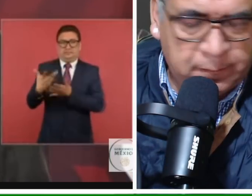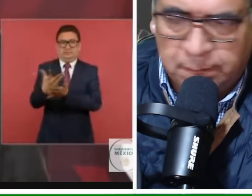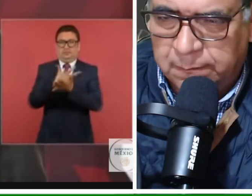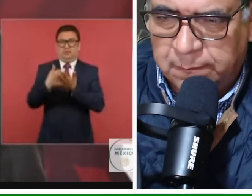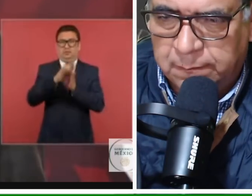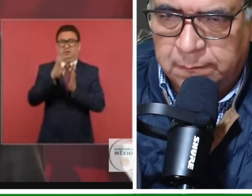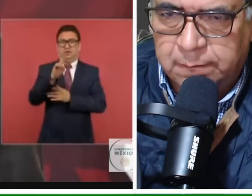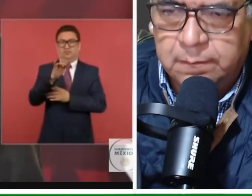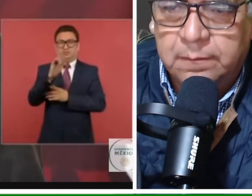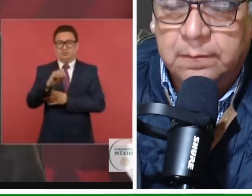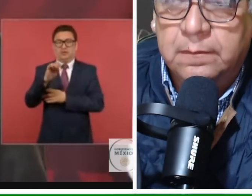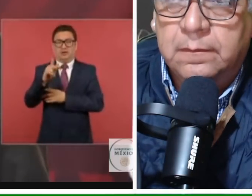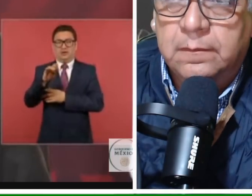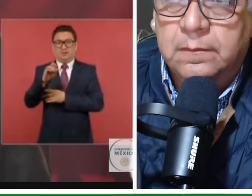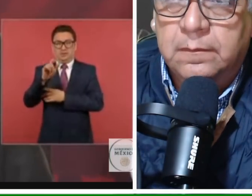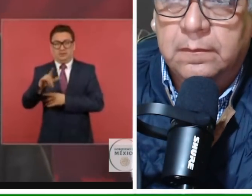Krause, Aguilar Camín,